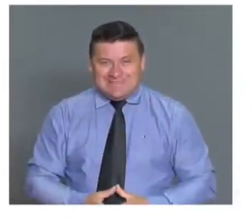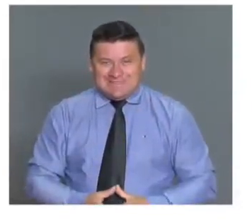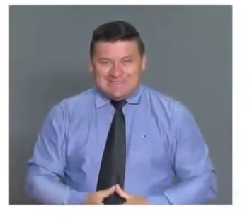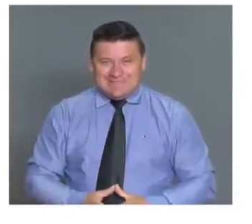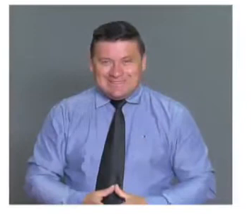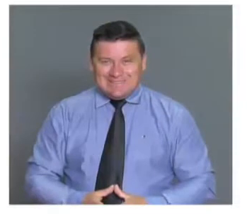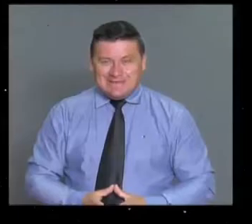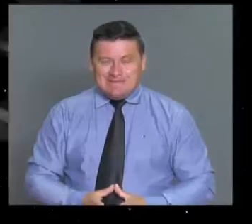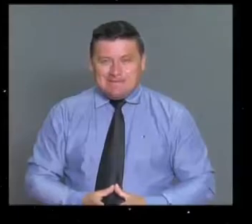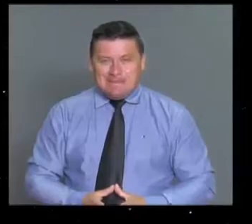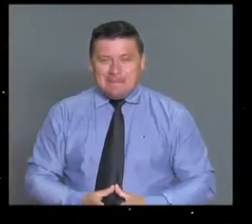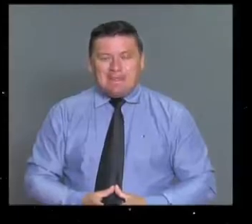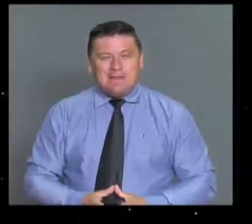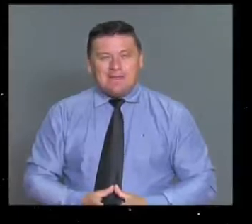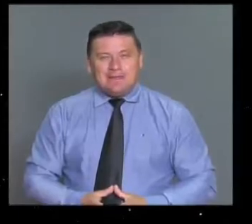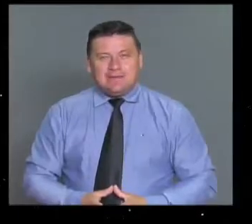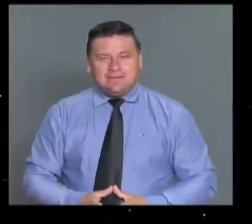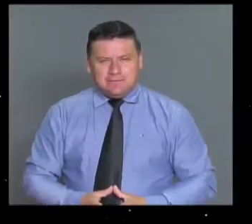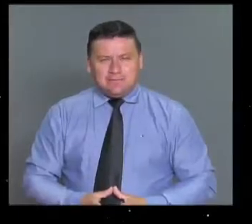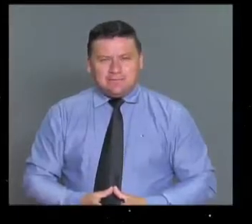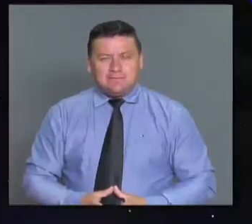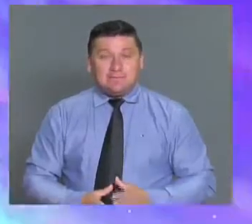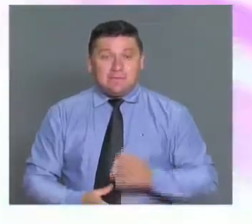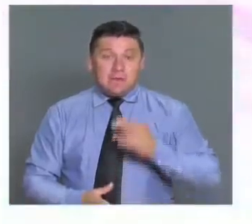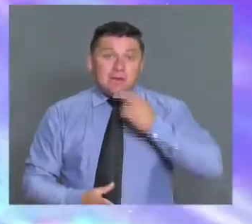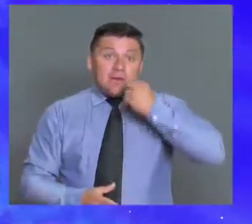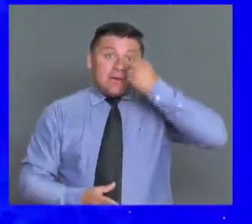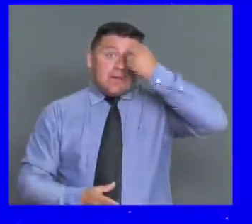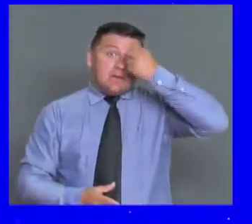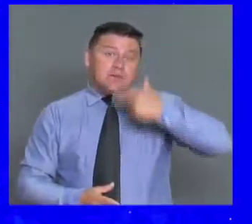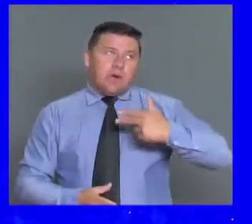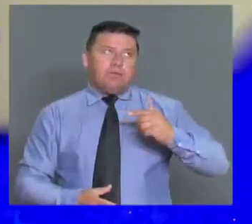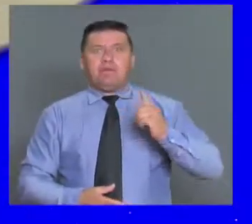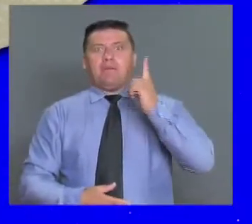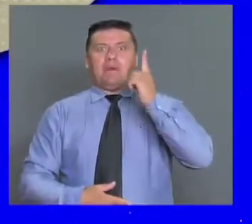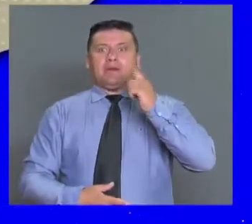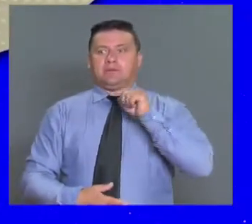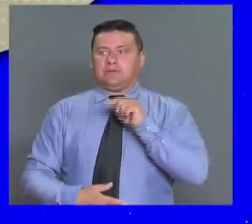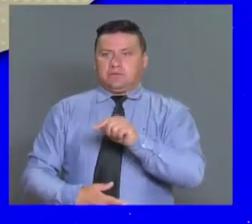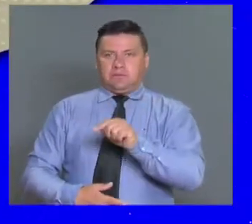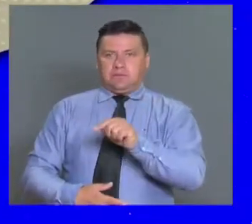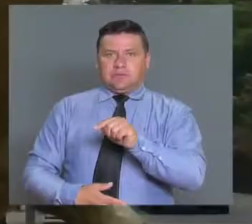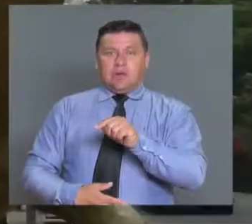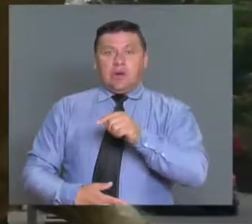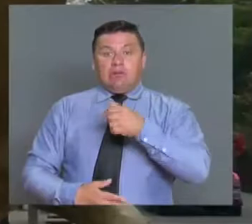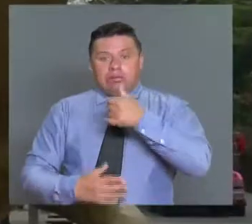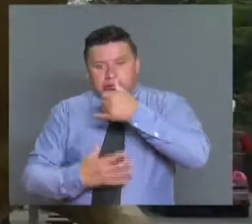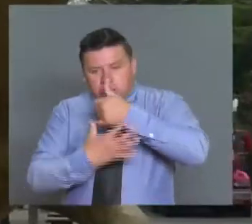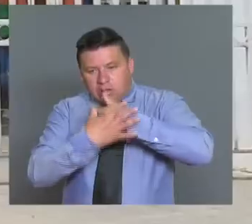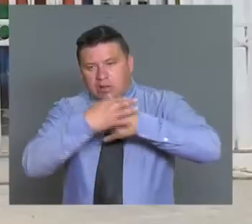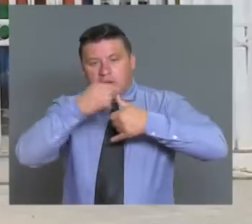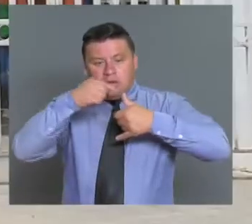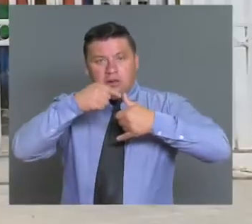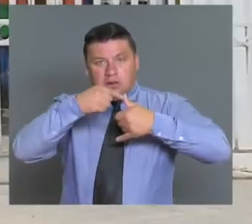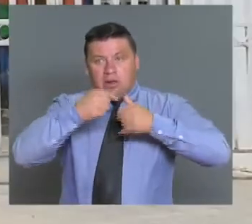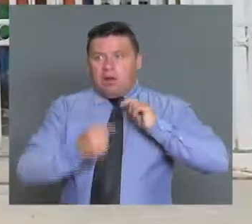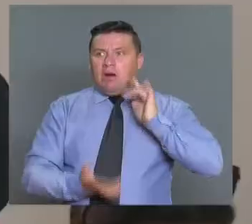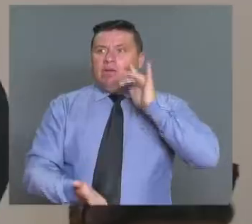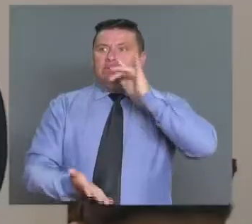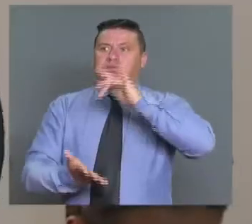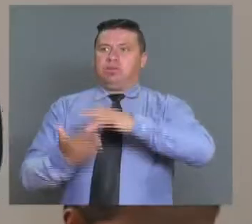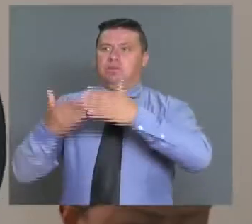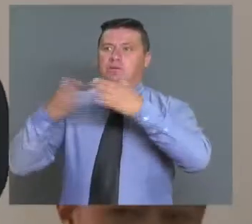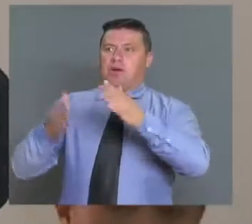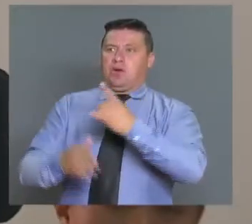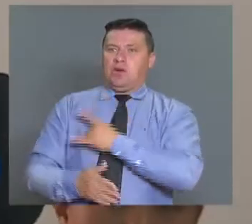pública. Es histórico para nuestro municipio Bravo Norte, es llegar con educación superior.